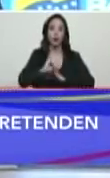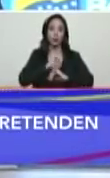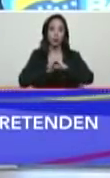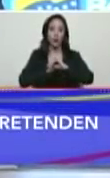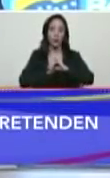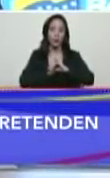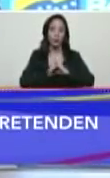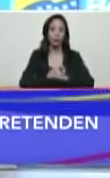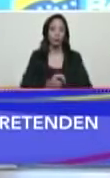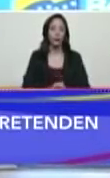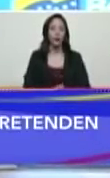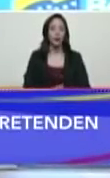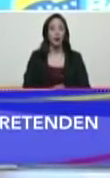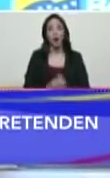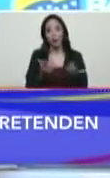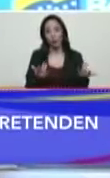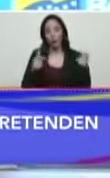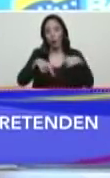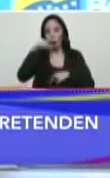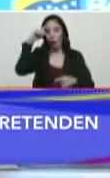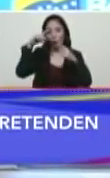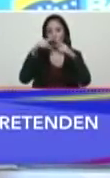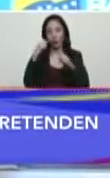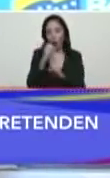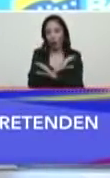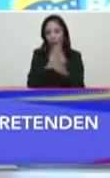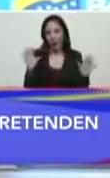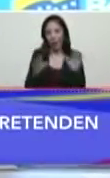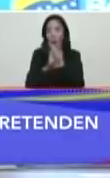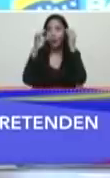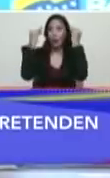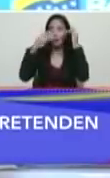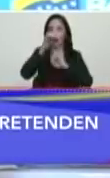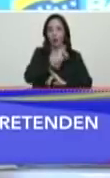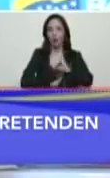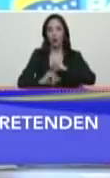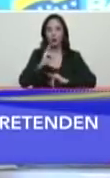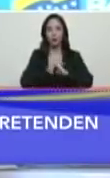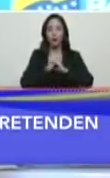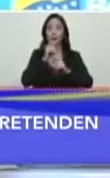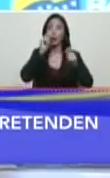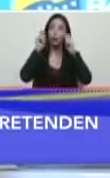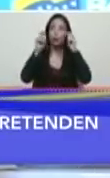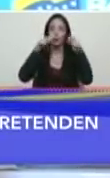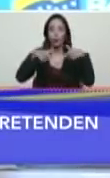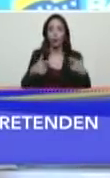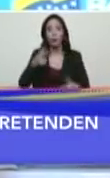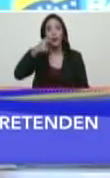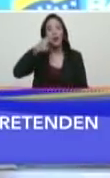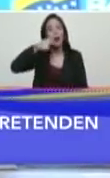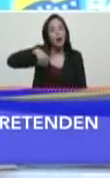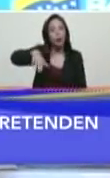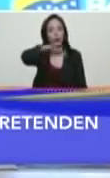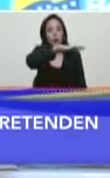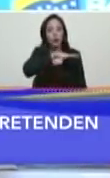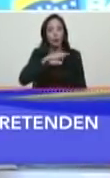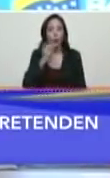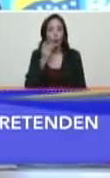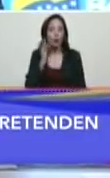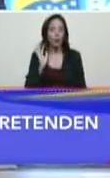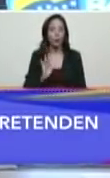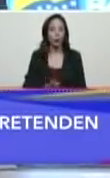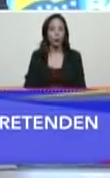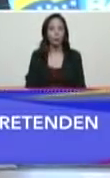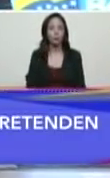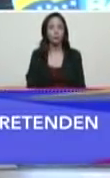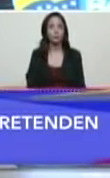que es el caso que nos ocupa en la Feria Internacional del Turismo de Venezuela, FITVEN. En los llanos venezolanos,